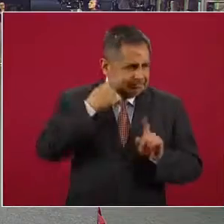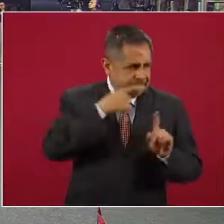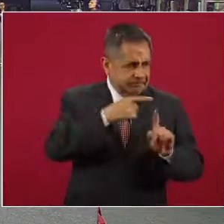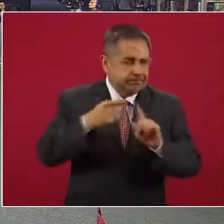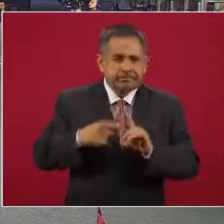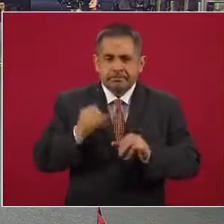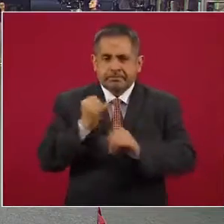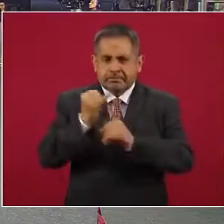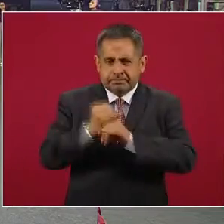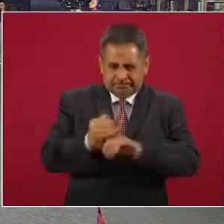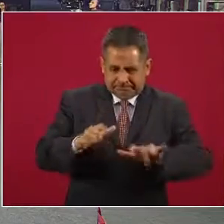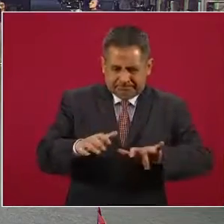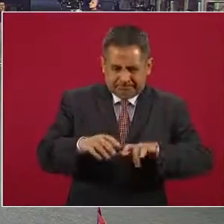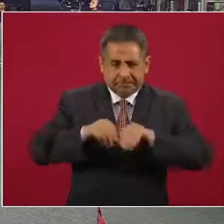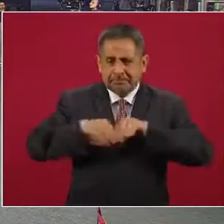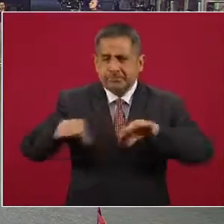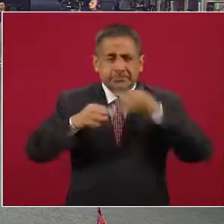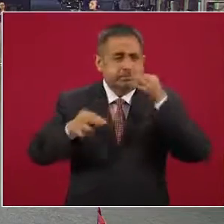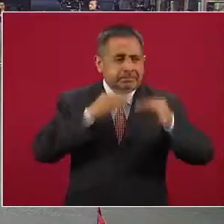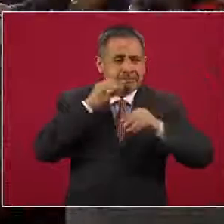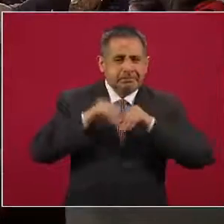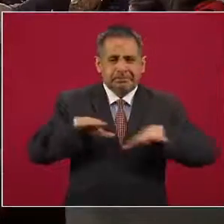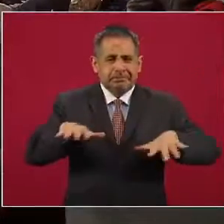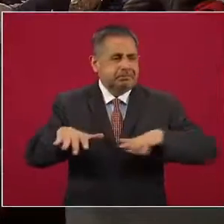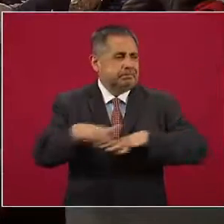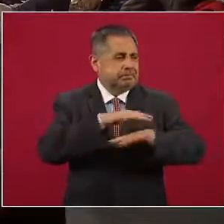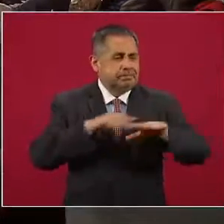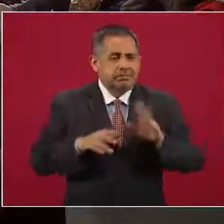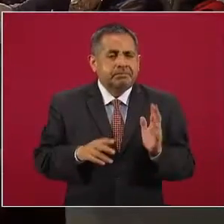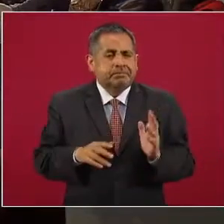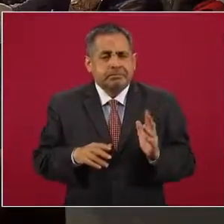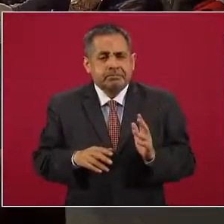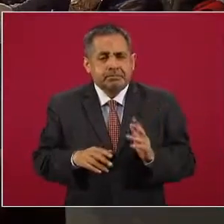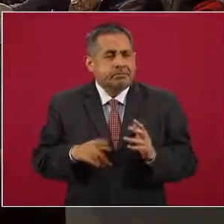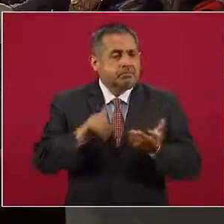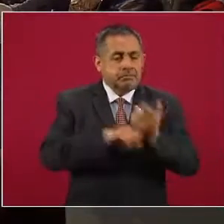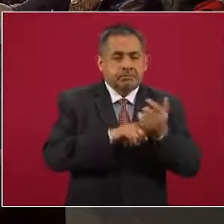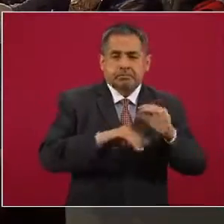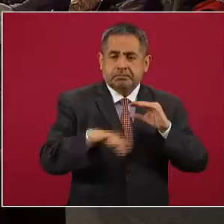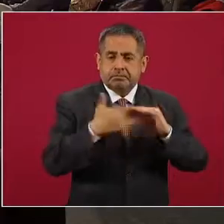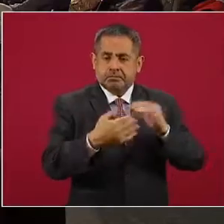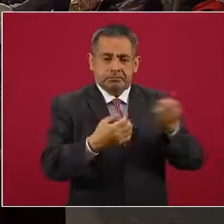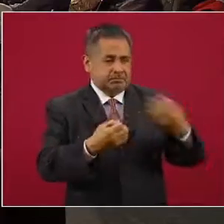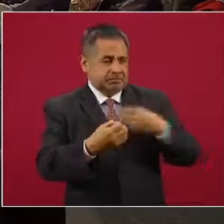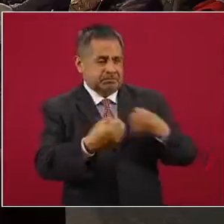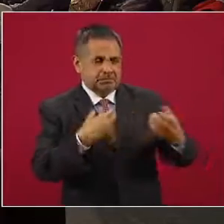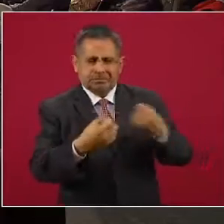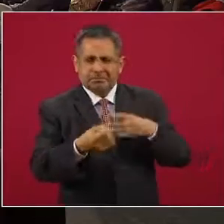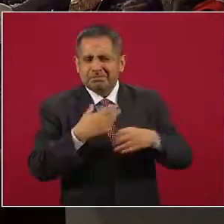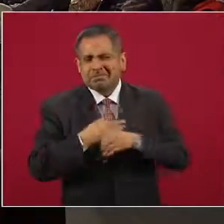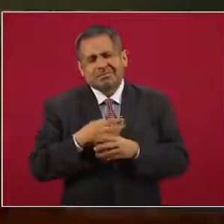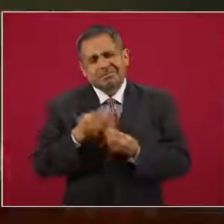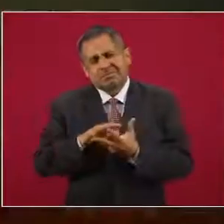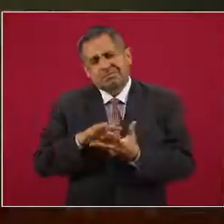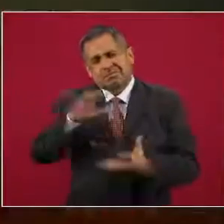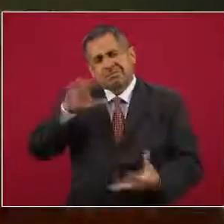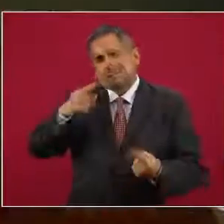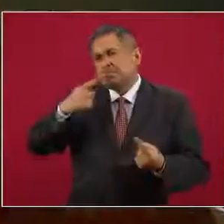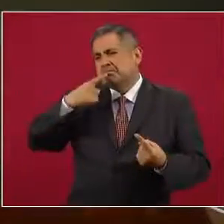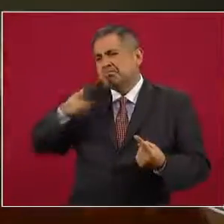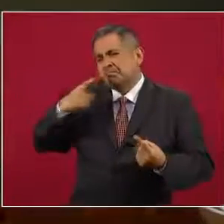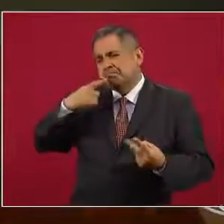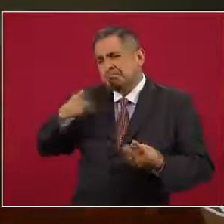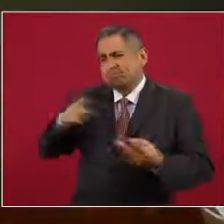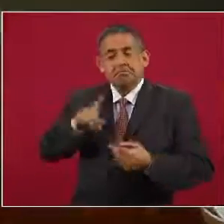las redes sociales, y justo a esas redes sociales, en mensajes privados, nos llegan un sinfín de denuncias